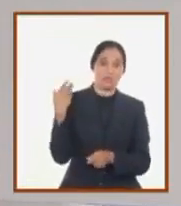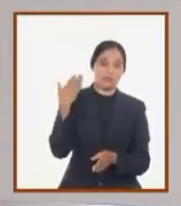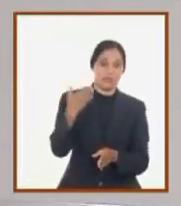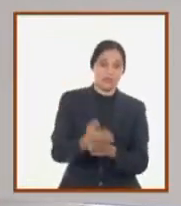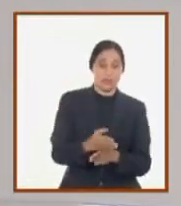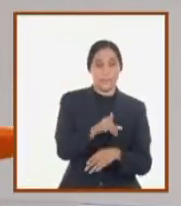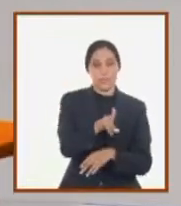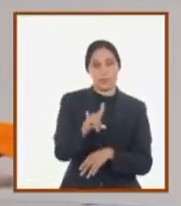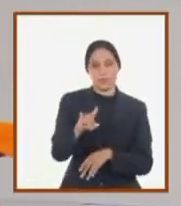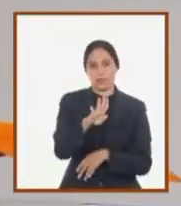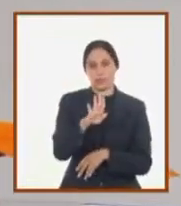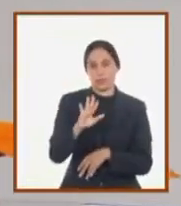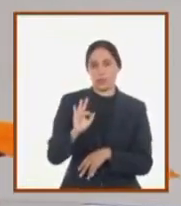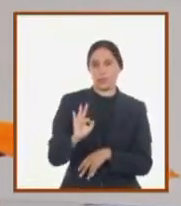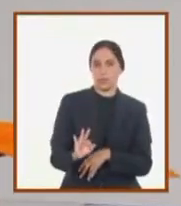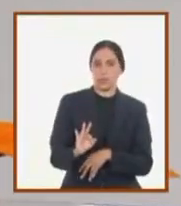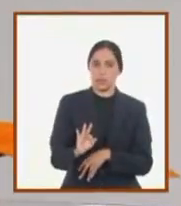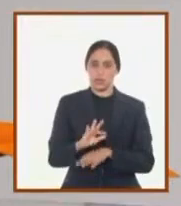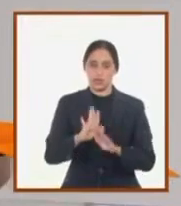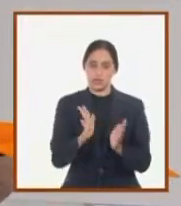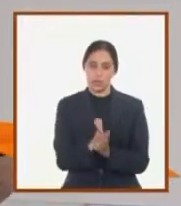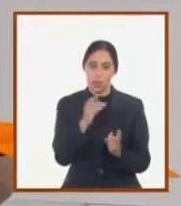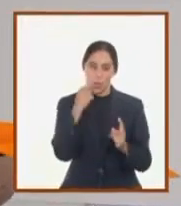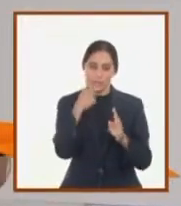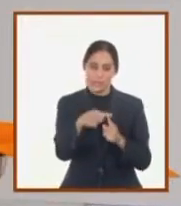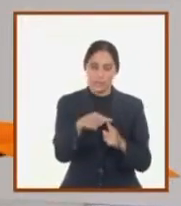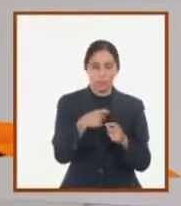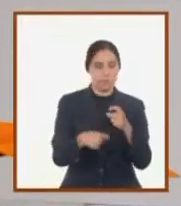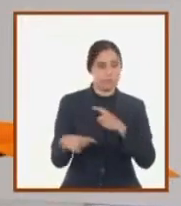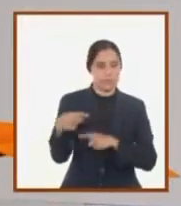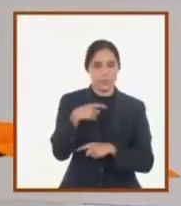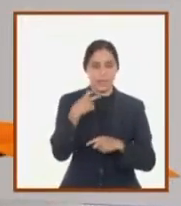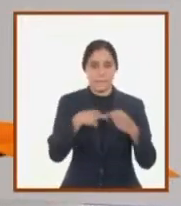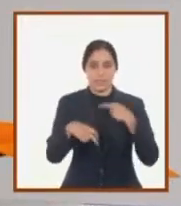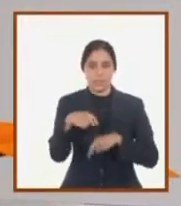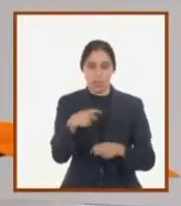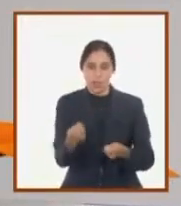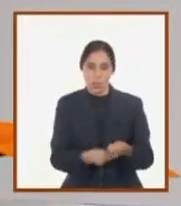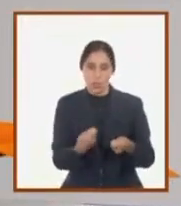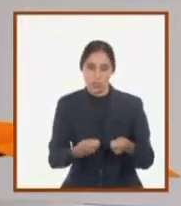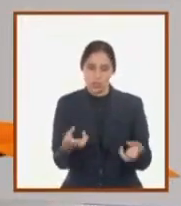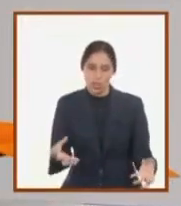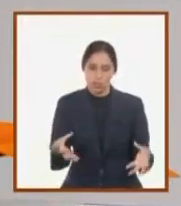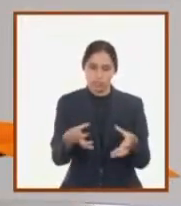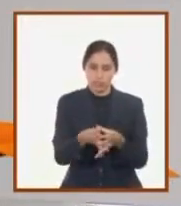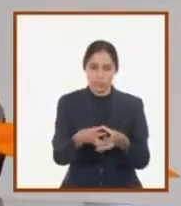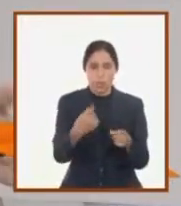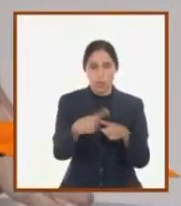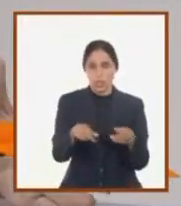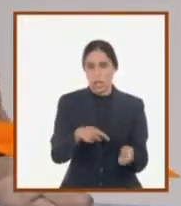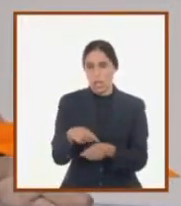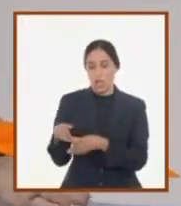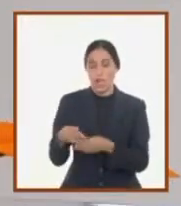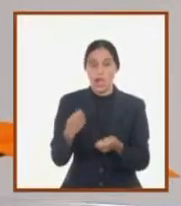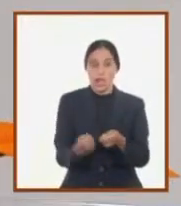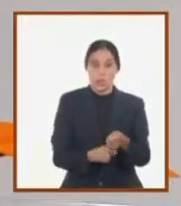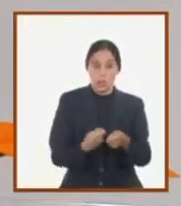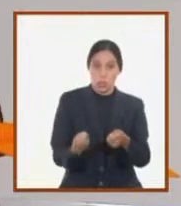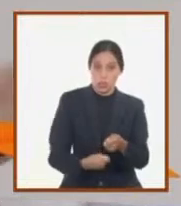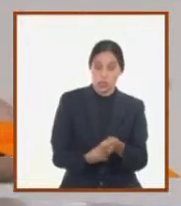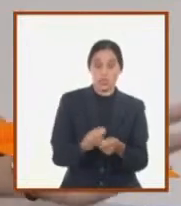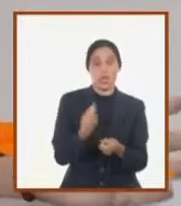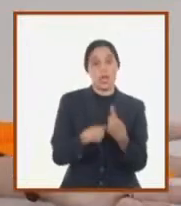y las las dos grandes líneas de investigación tienen que ver ver con la lucha guerrillera y con la lucha clandestina y ahí como